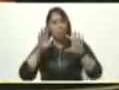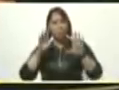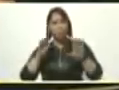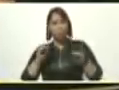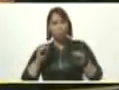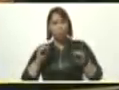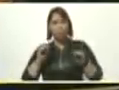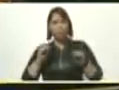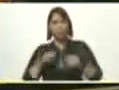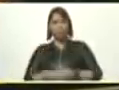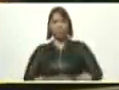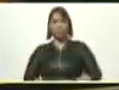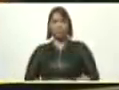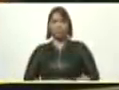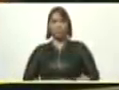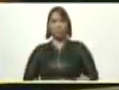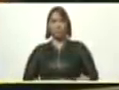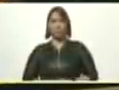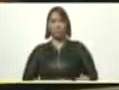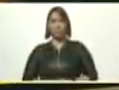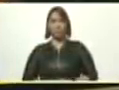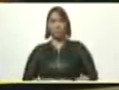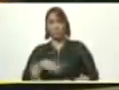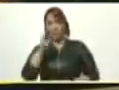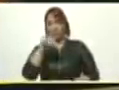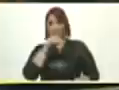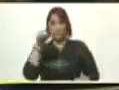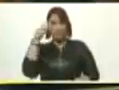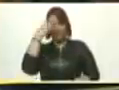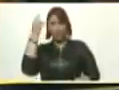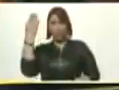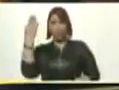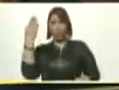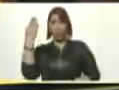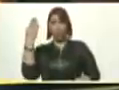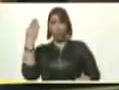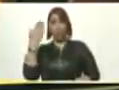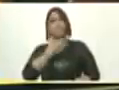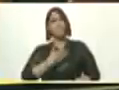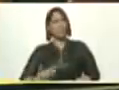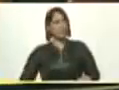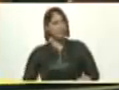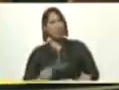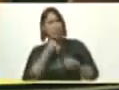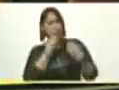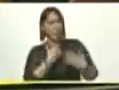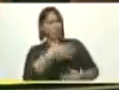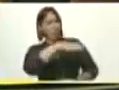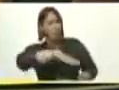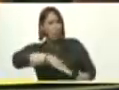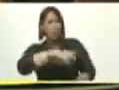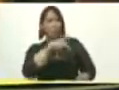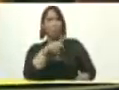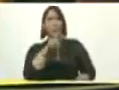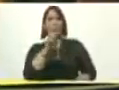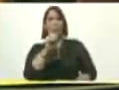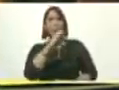Sí señor bendiciones de Dios Oye presidente que uno estuvo a los próceres verdad